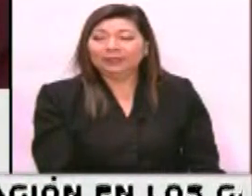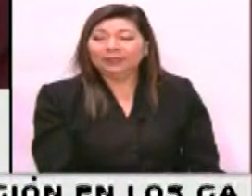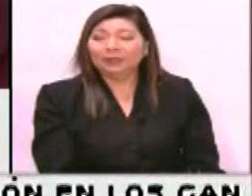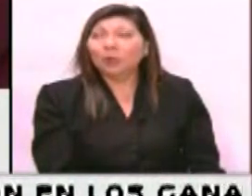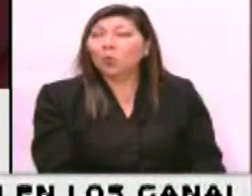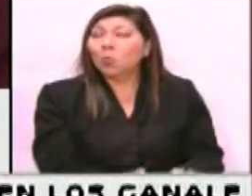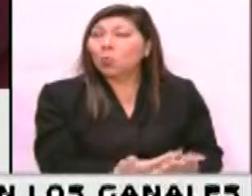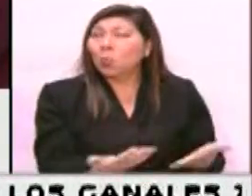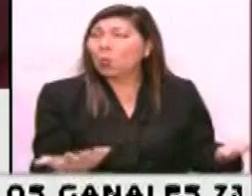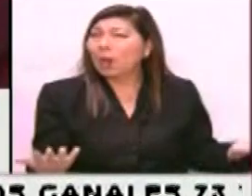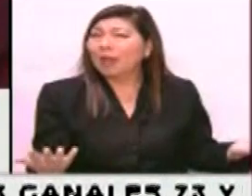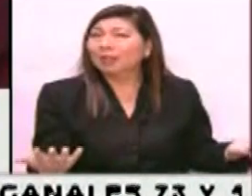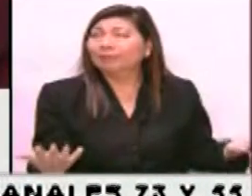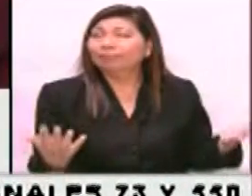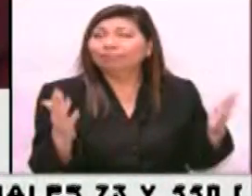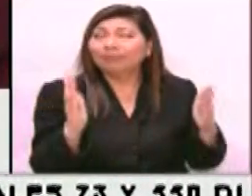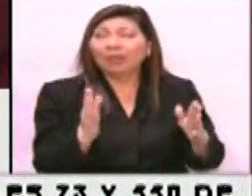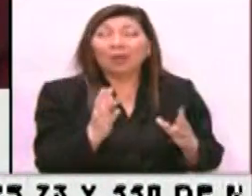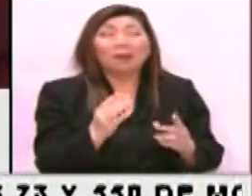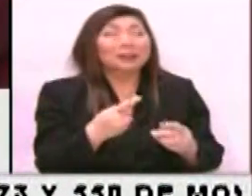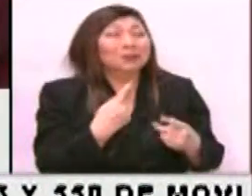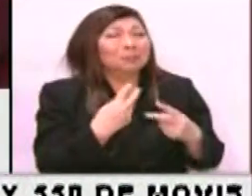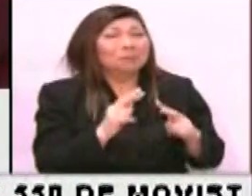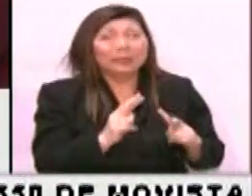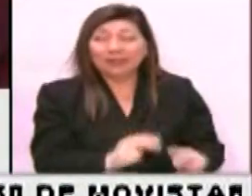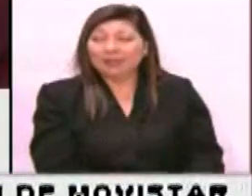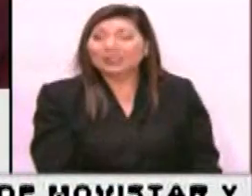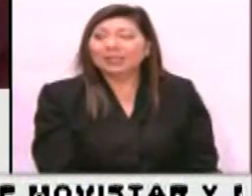No hay que ceder a la tentación de notoriedad.